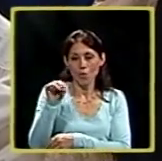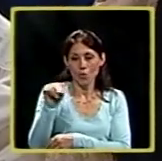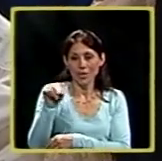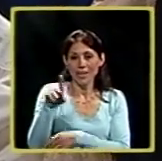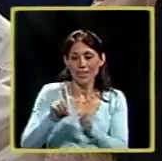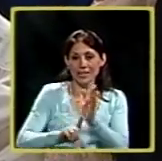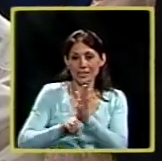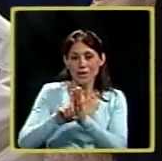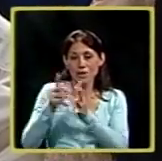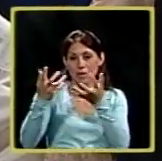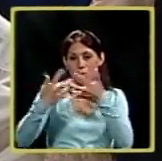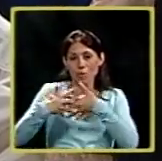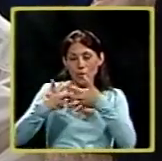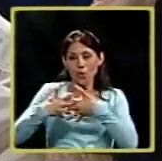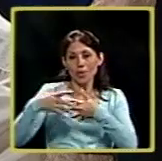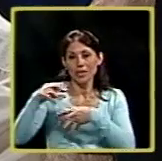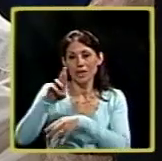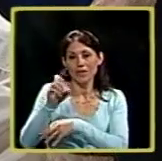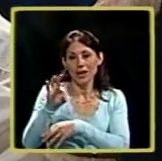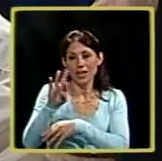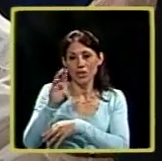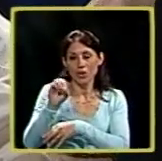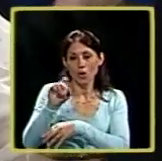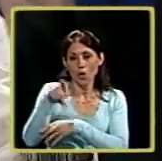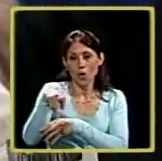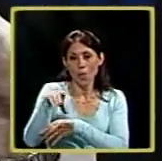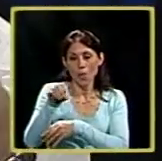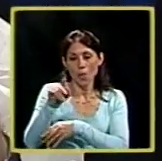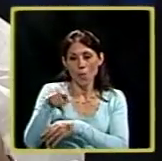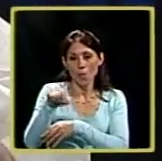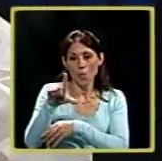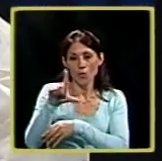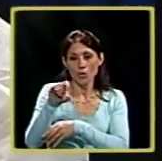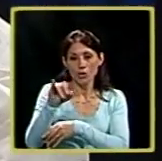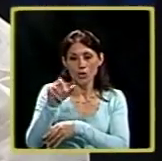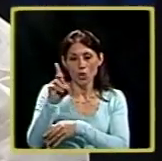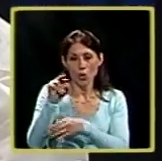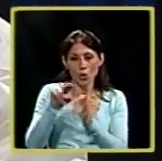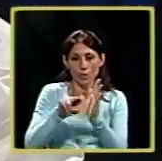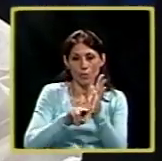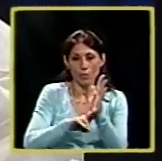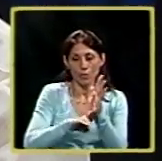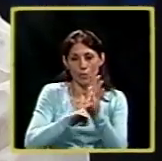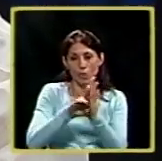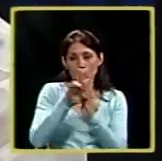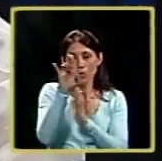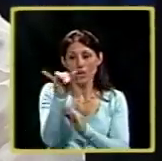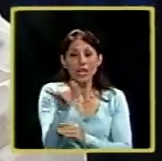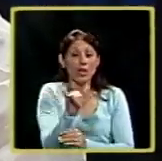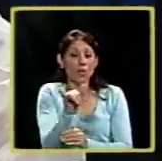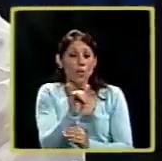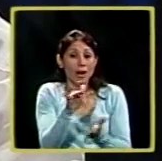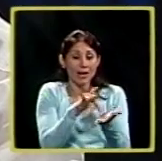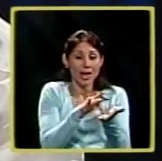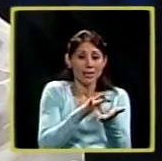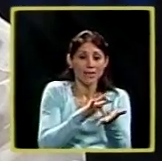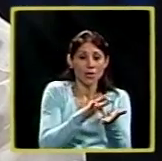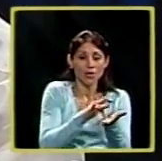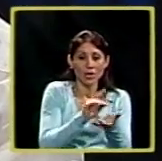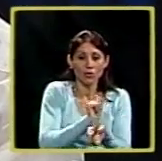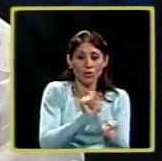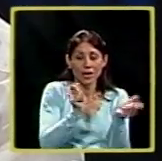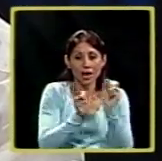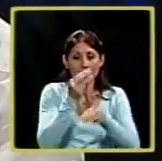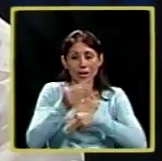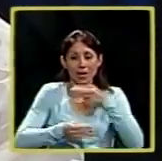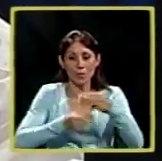de retropropulsión que prácticamente, así como los antibióticos cambian el mundo en la